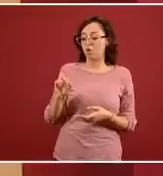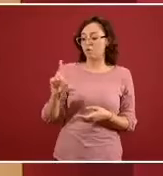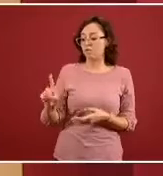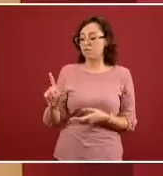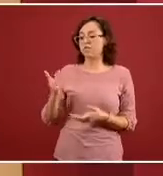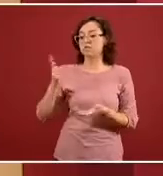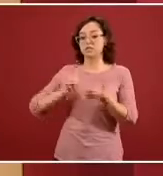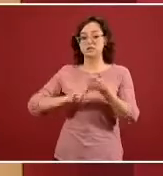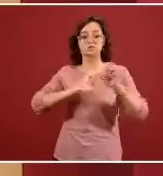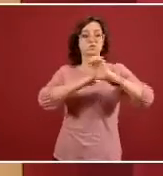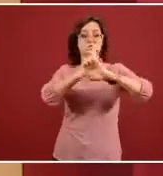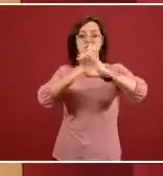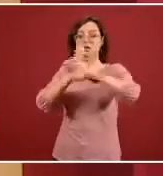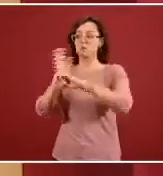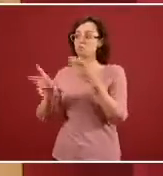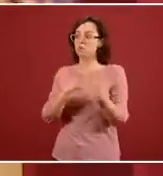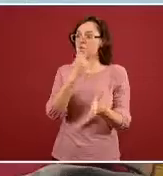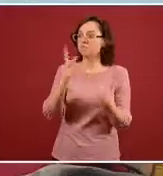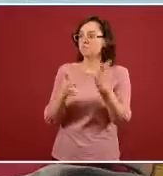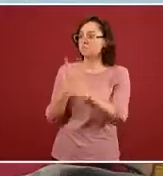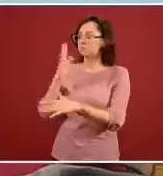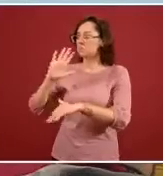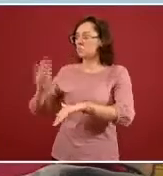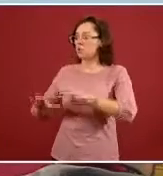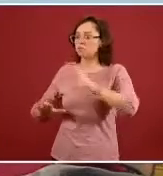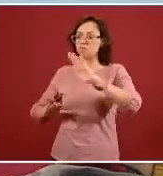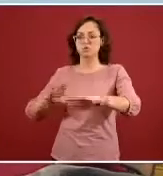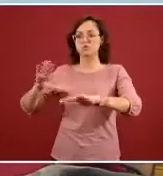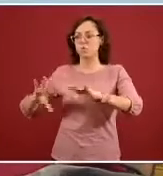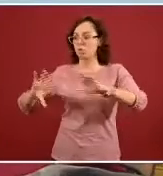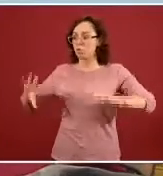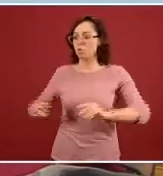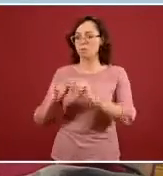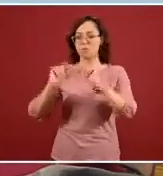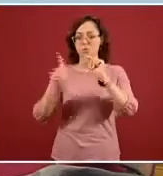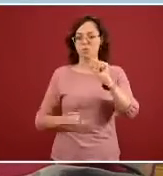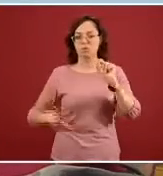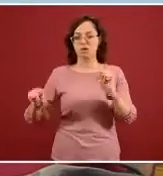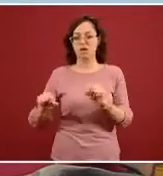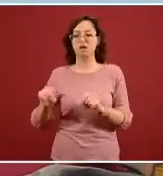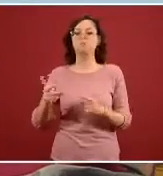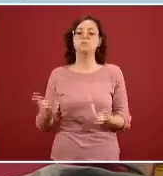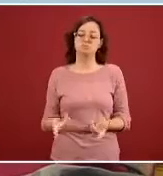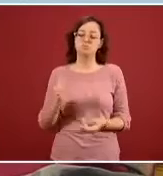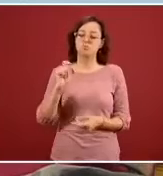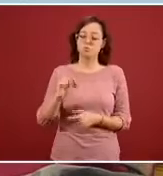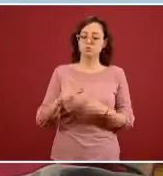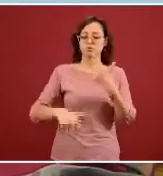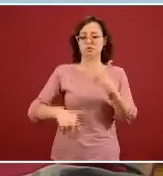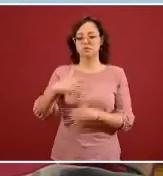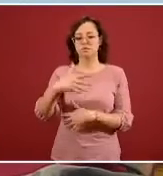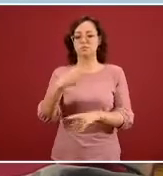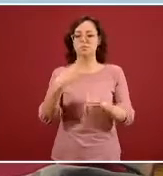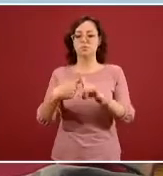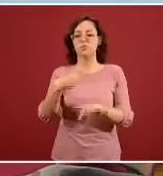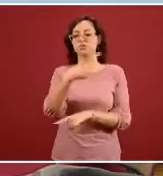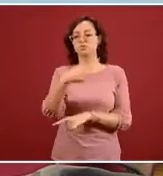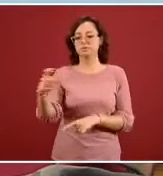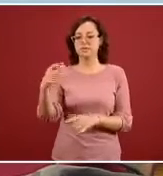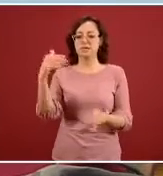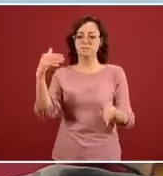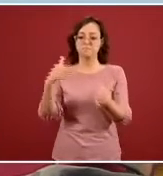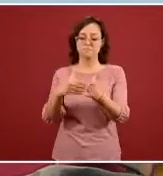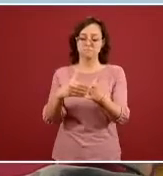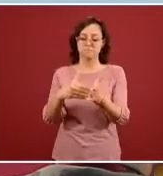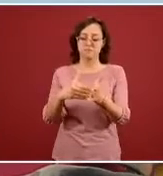las entidades federativas y en el país en su conjunto, que es esa, 0.15 por cada 100.000